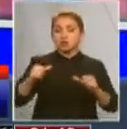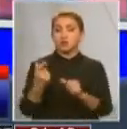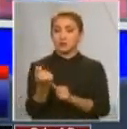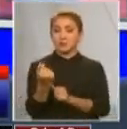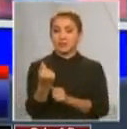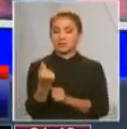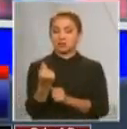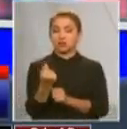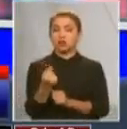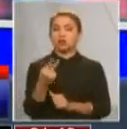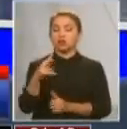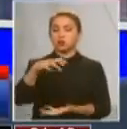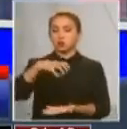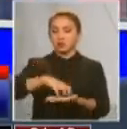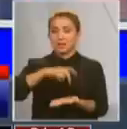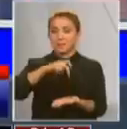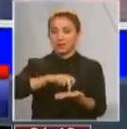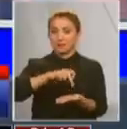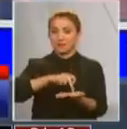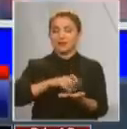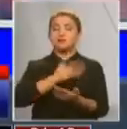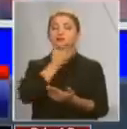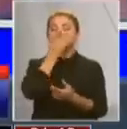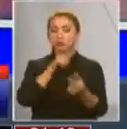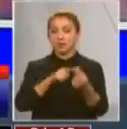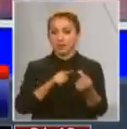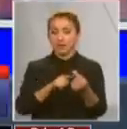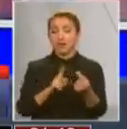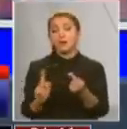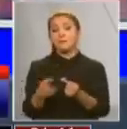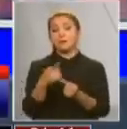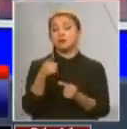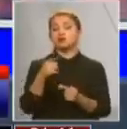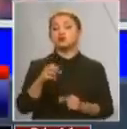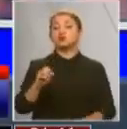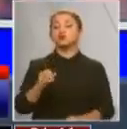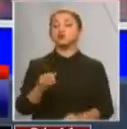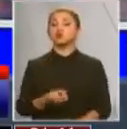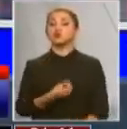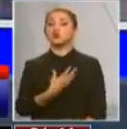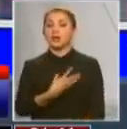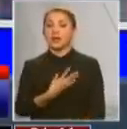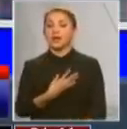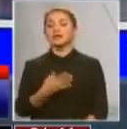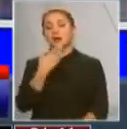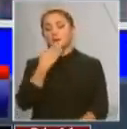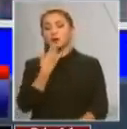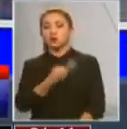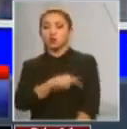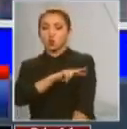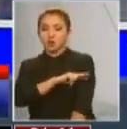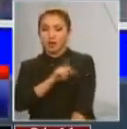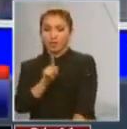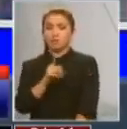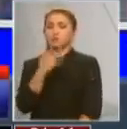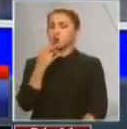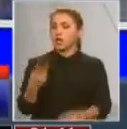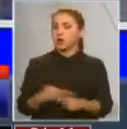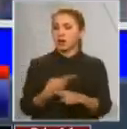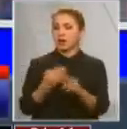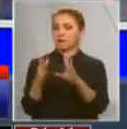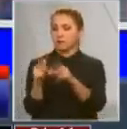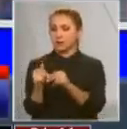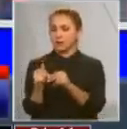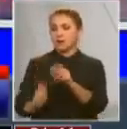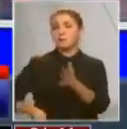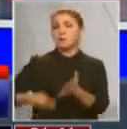el inmueble de su sede parlamentaria en Punta Arenas, primero a su suegra y luego a su cuñada. ¿Por qué le arrienda a